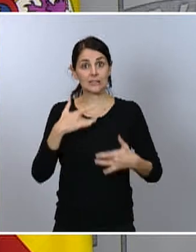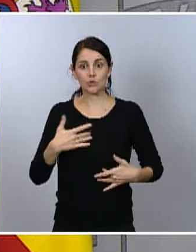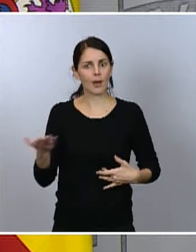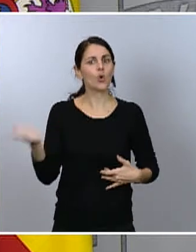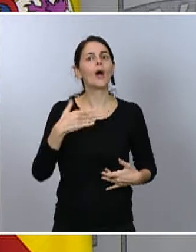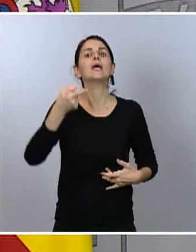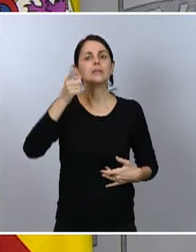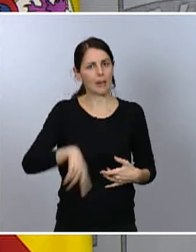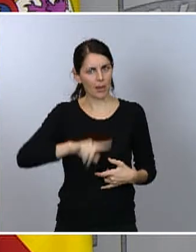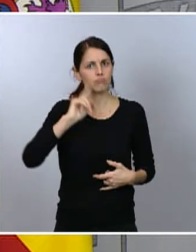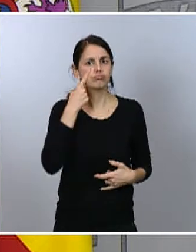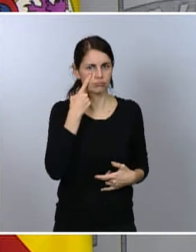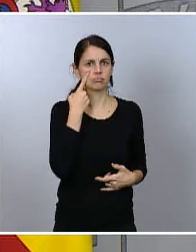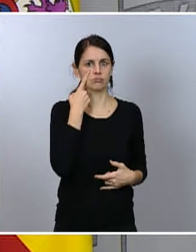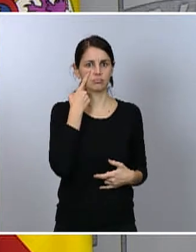pero